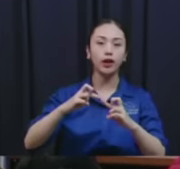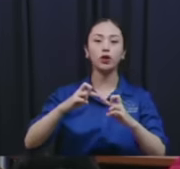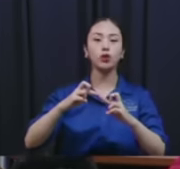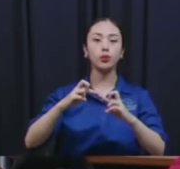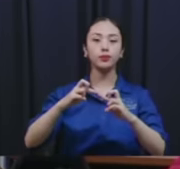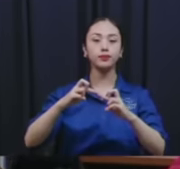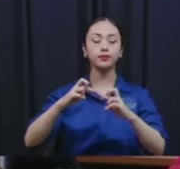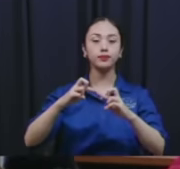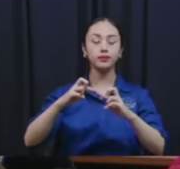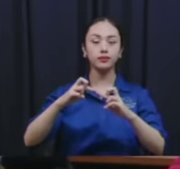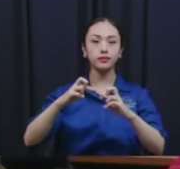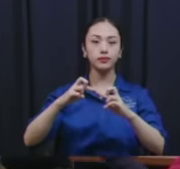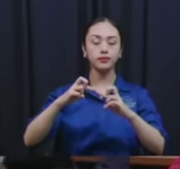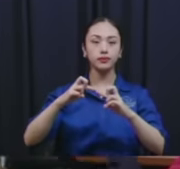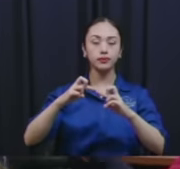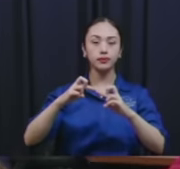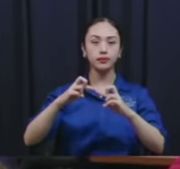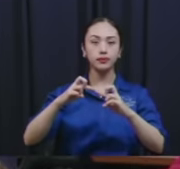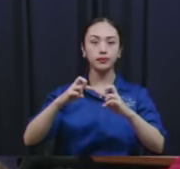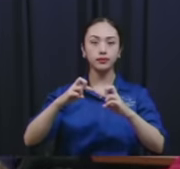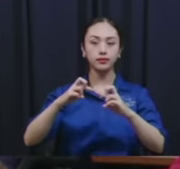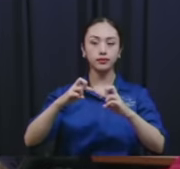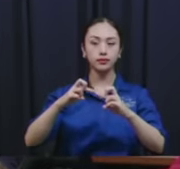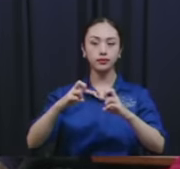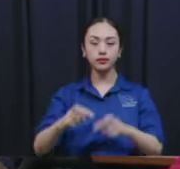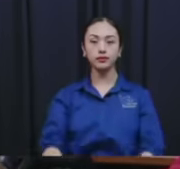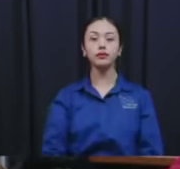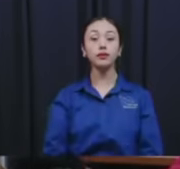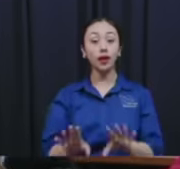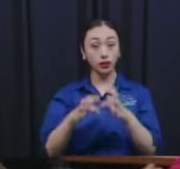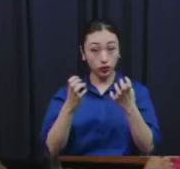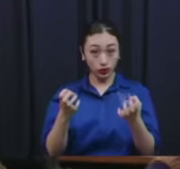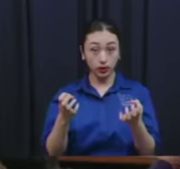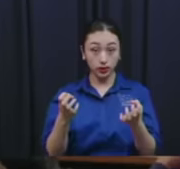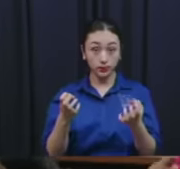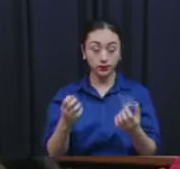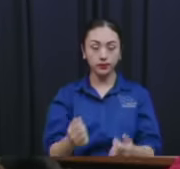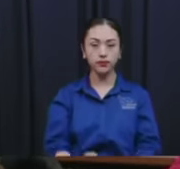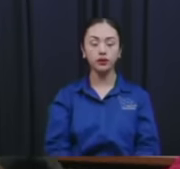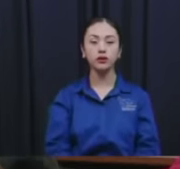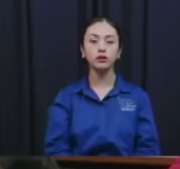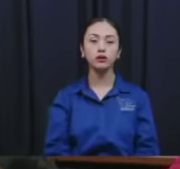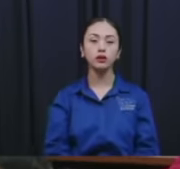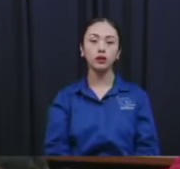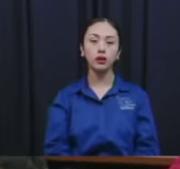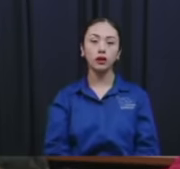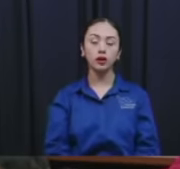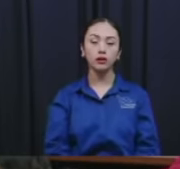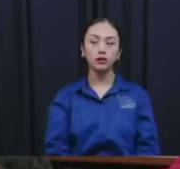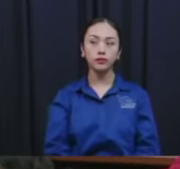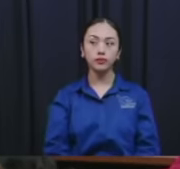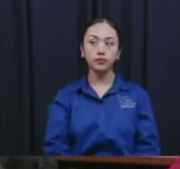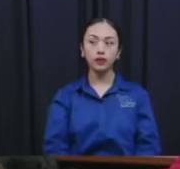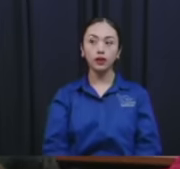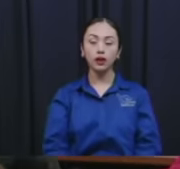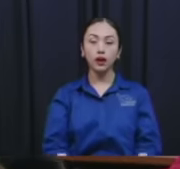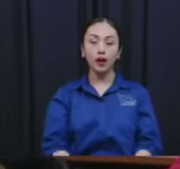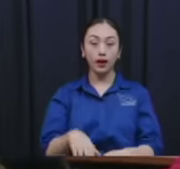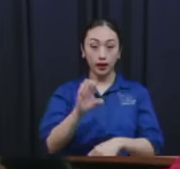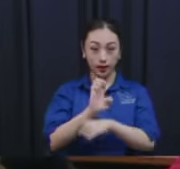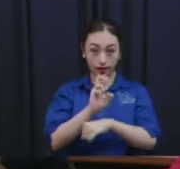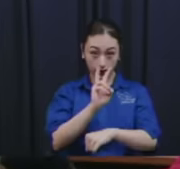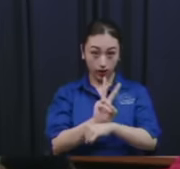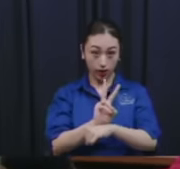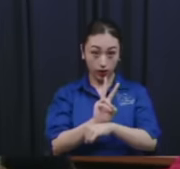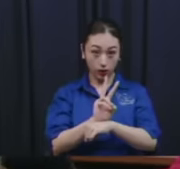así ser perfectos como nuestro padre en los cielos es perfecto entonces lo que pasa que en el evangelio a veces se mira con